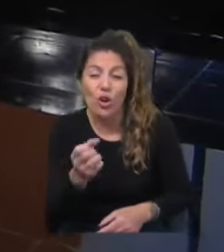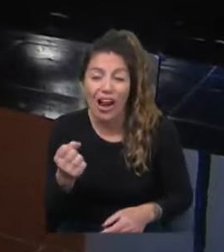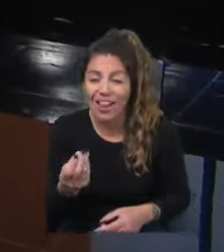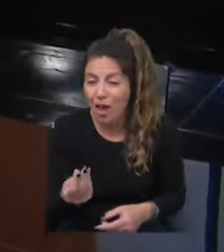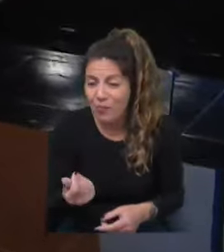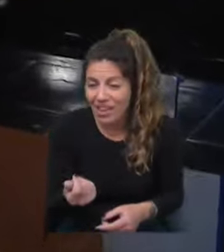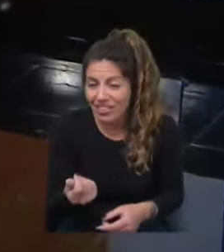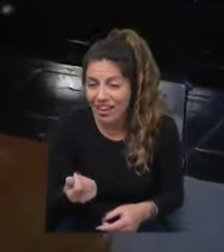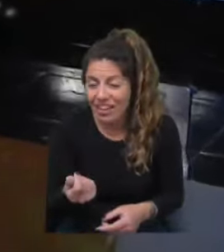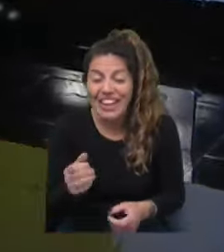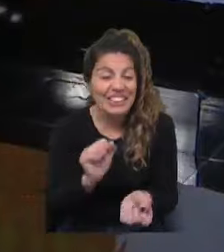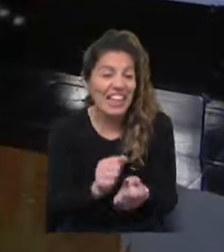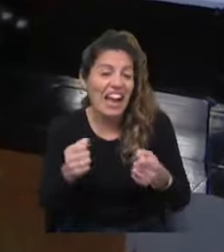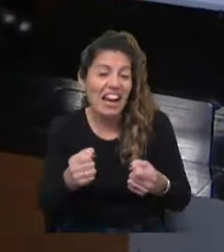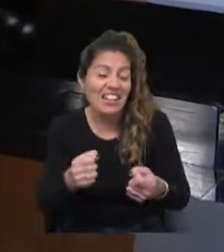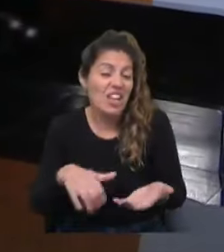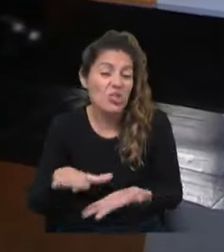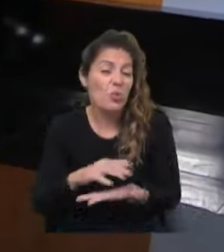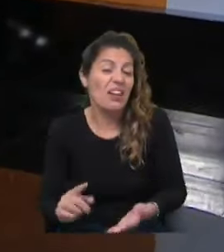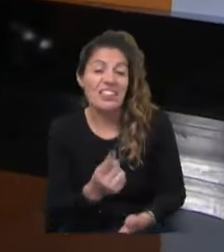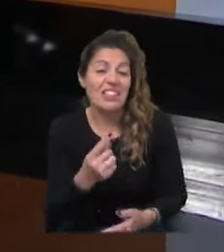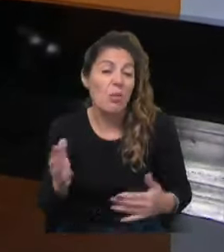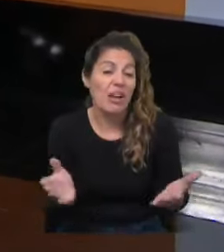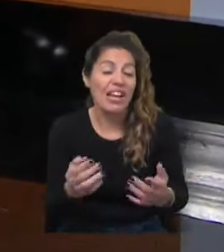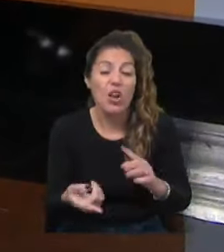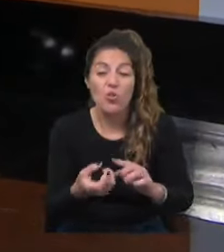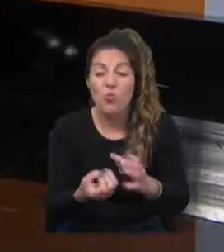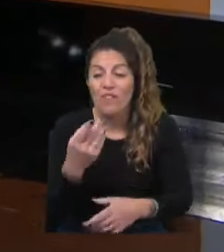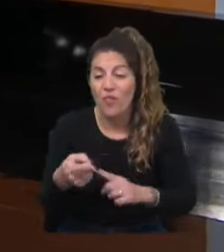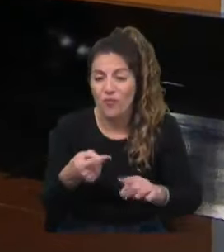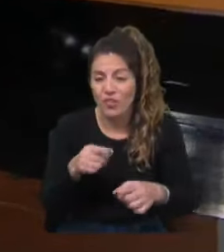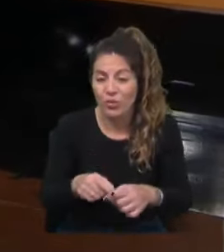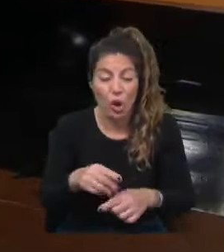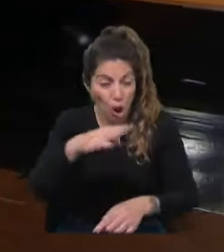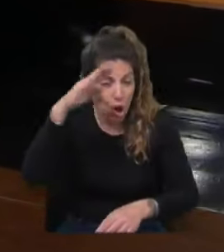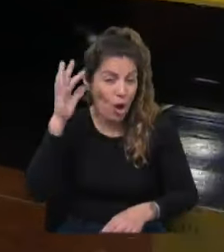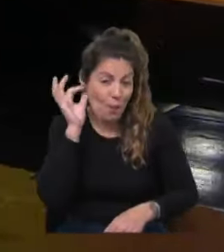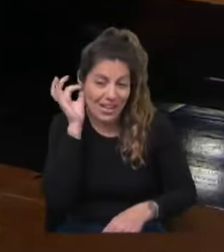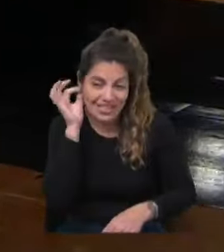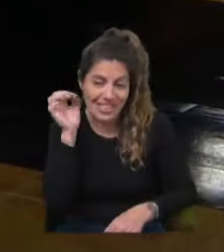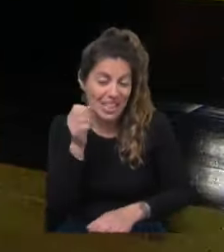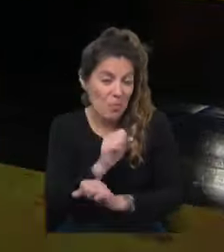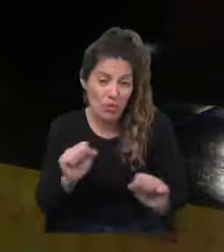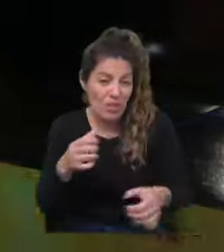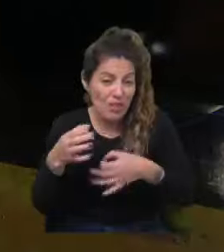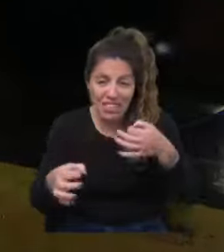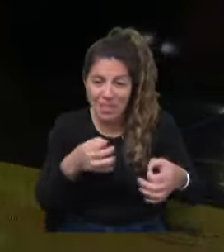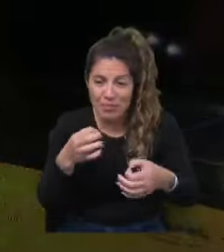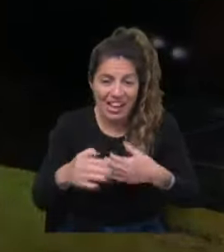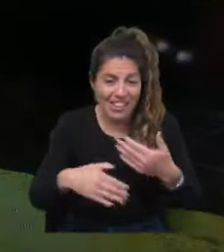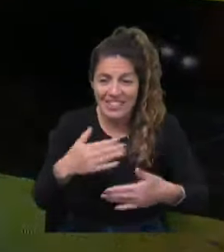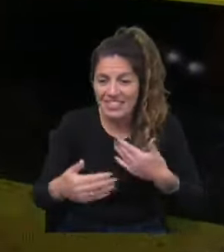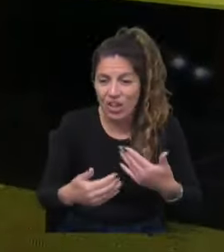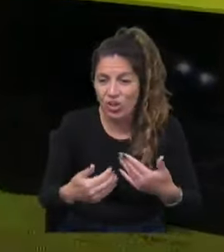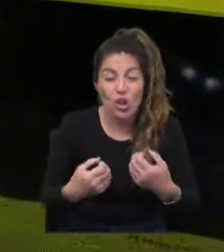y encima en la cárcel es un lugar central para generar nuevos vínculos. De hecho, el caso Marcet, es imposible explicar el desarrollo y cómo